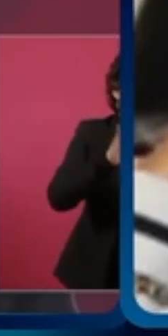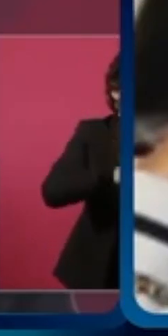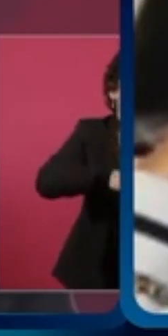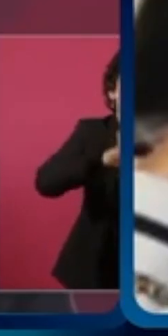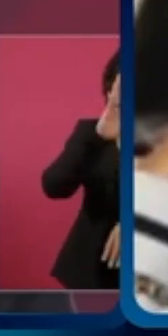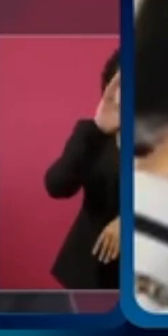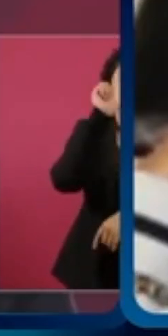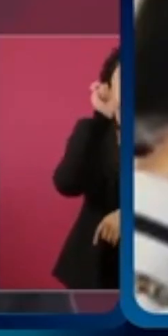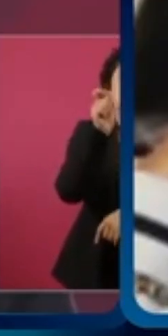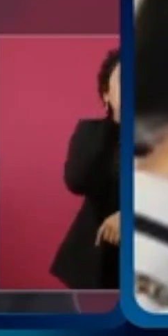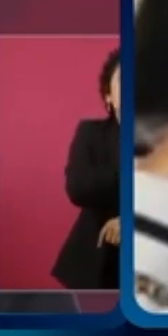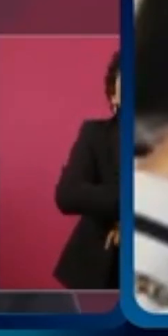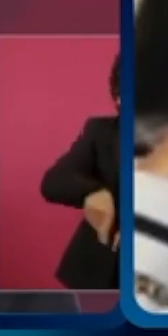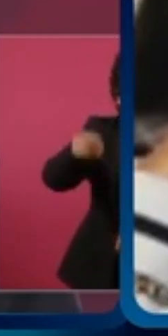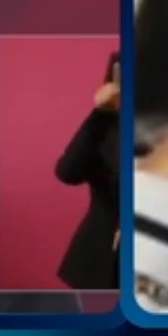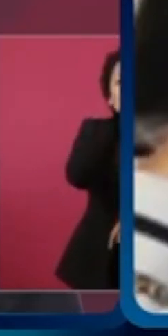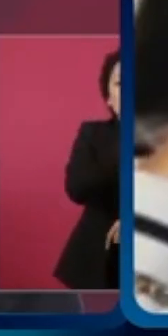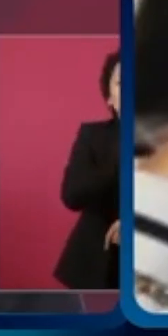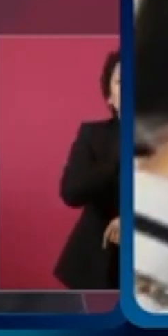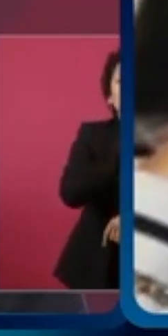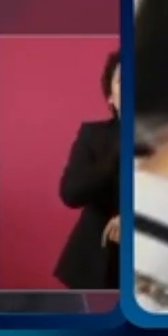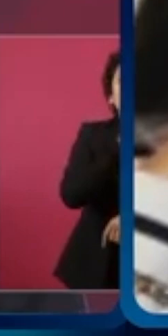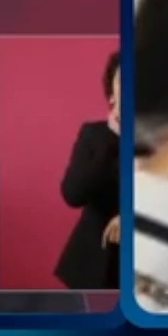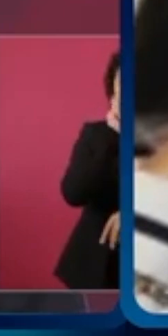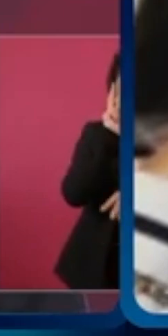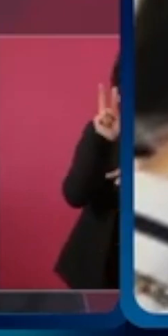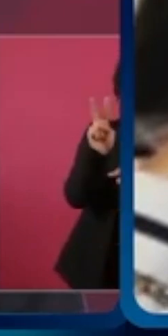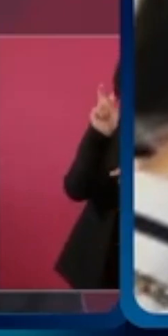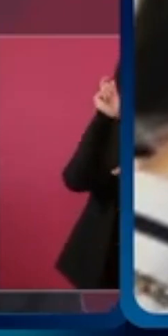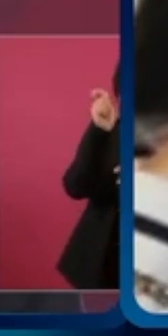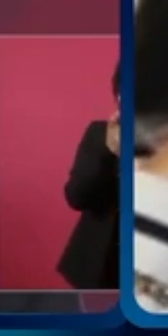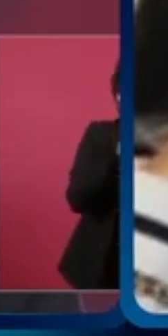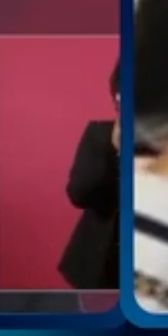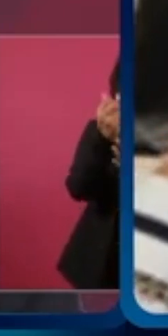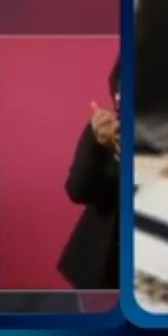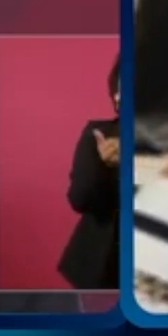es votar por el proyecto.